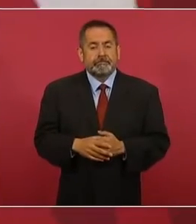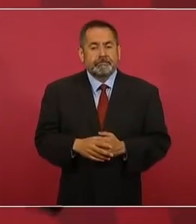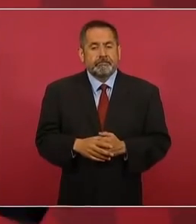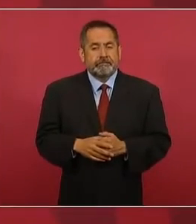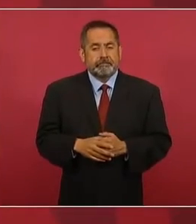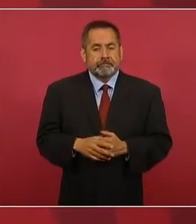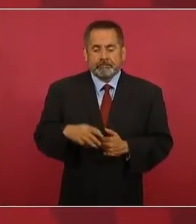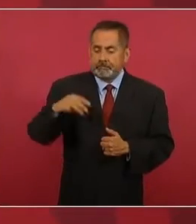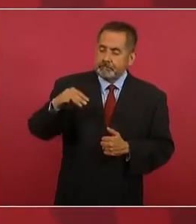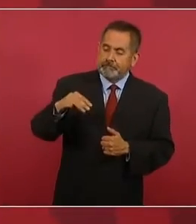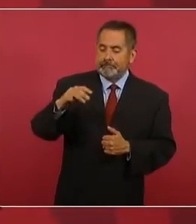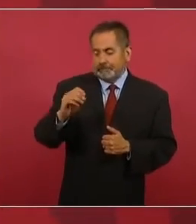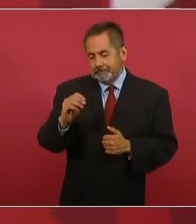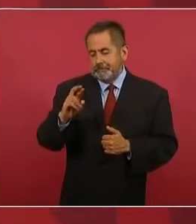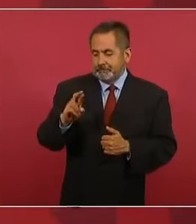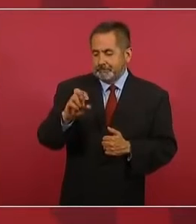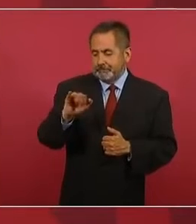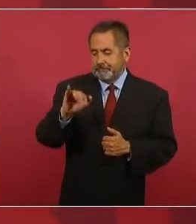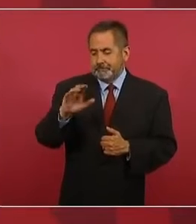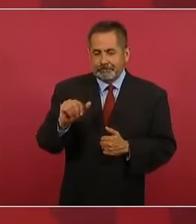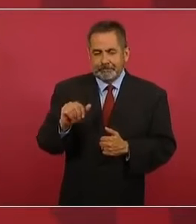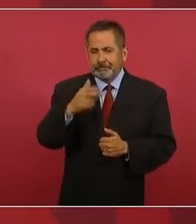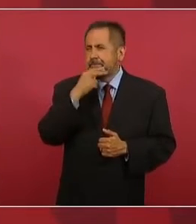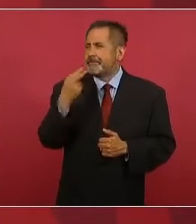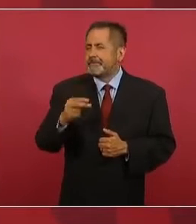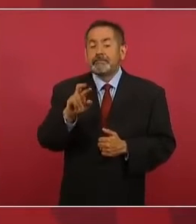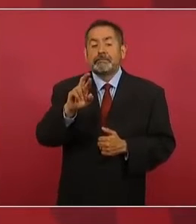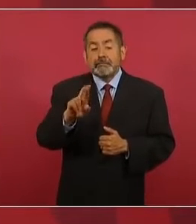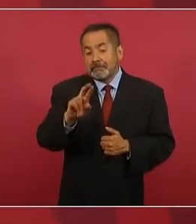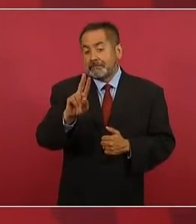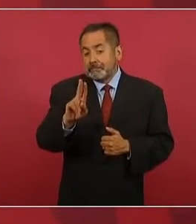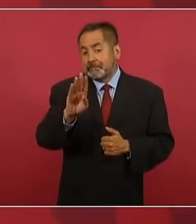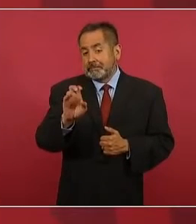un Moreira, Rubén,